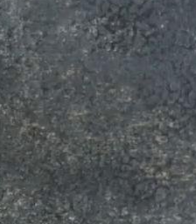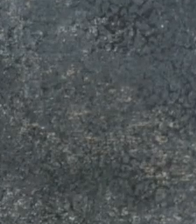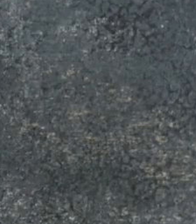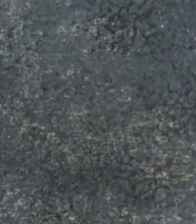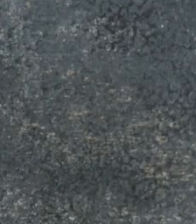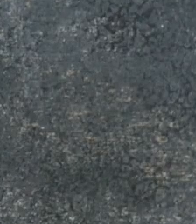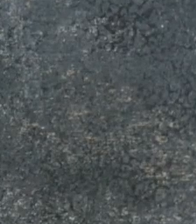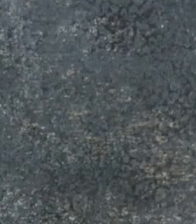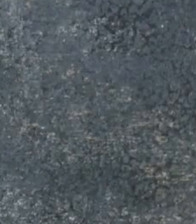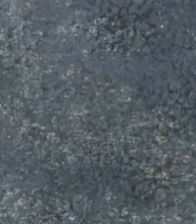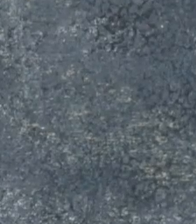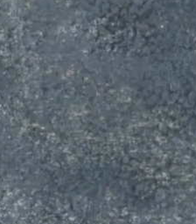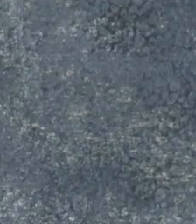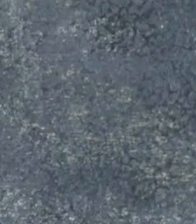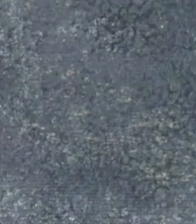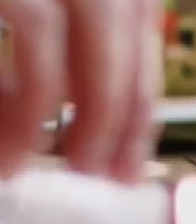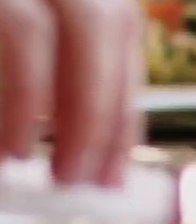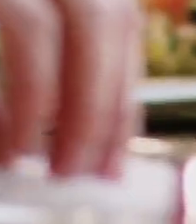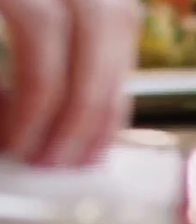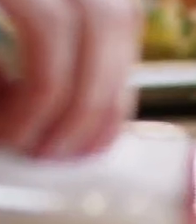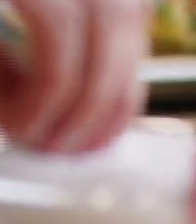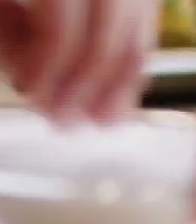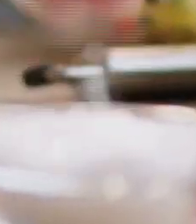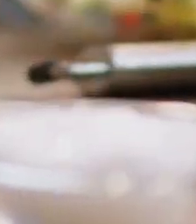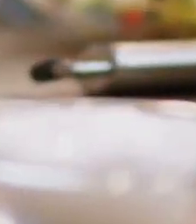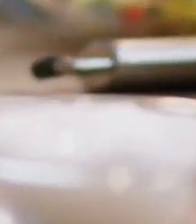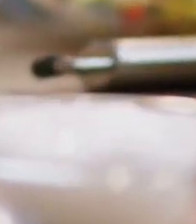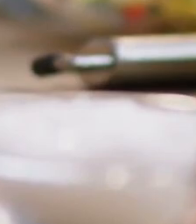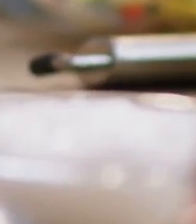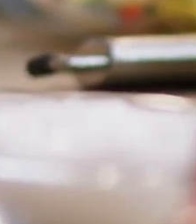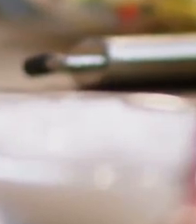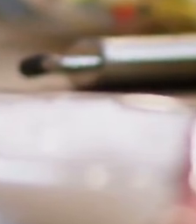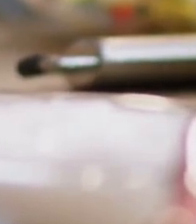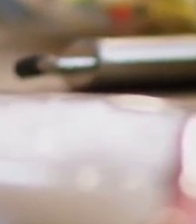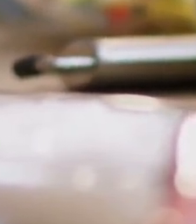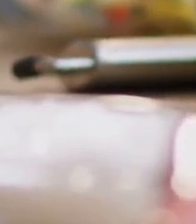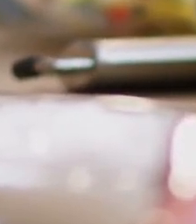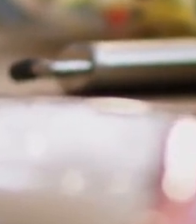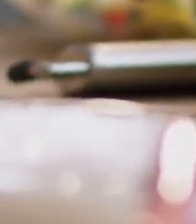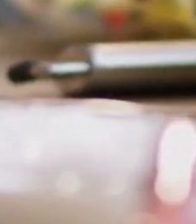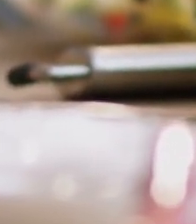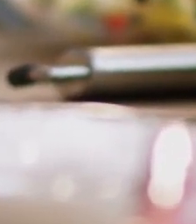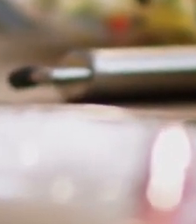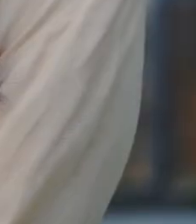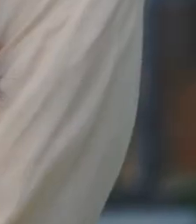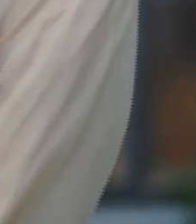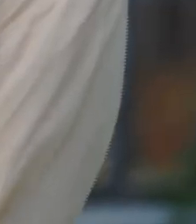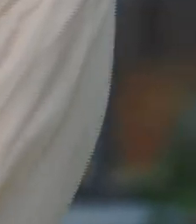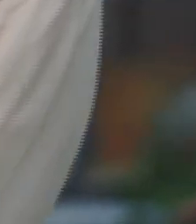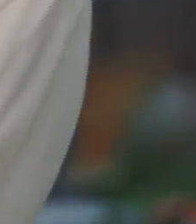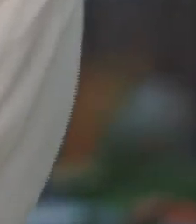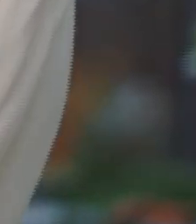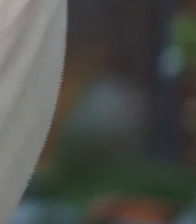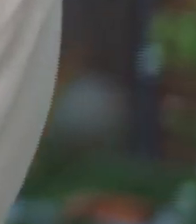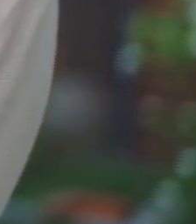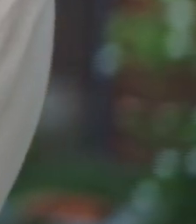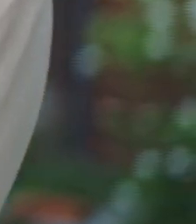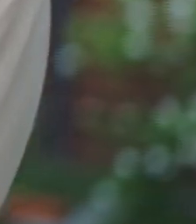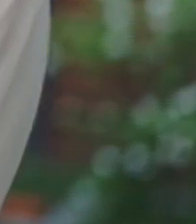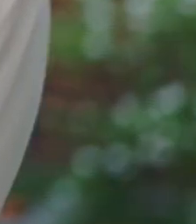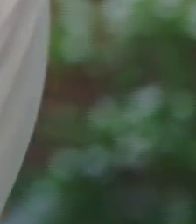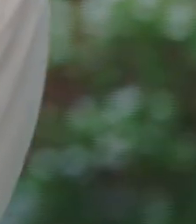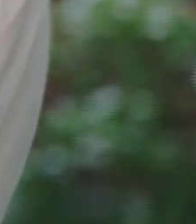Sal y tendremos a un médico general que nos va a decir los efectos negativos que trae en nuestra salud.